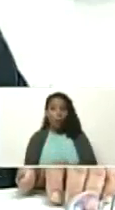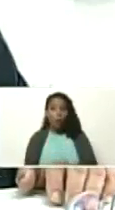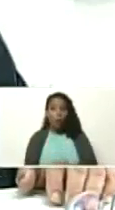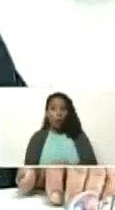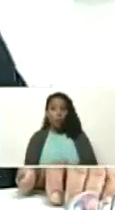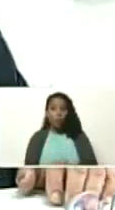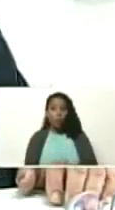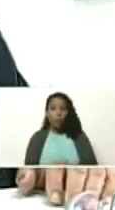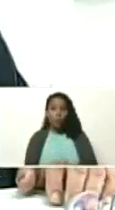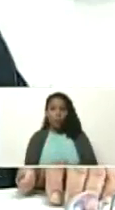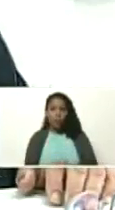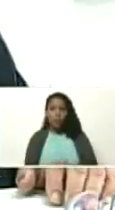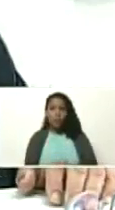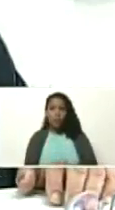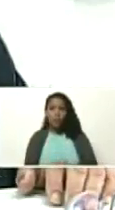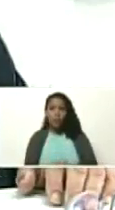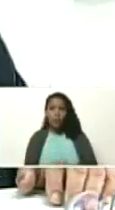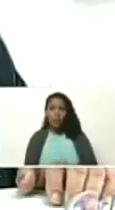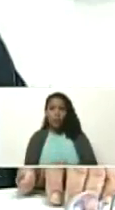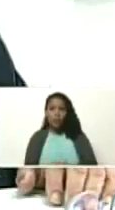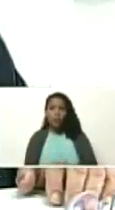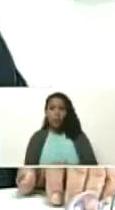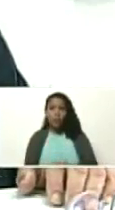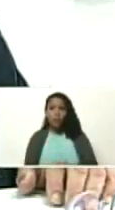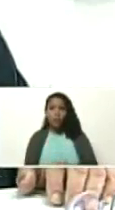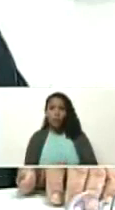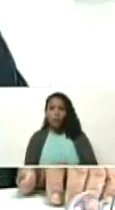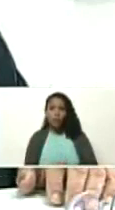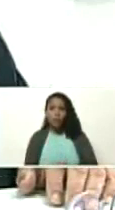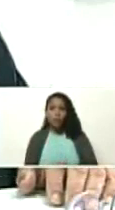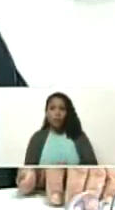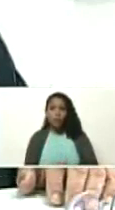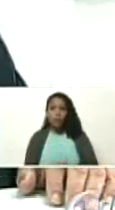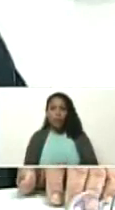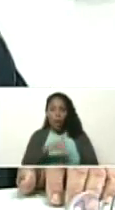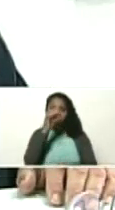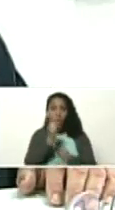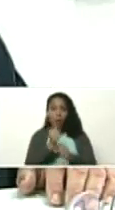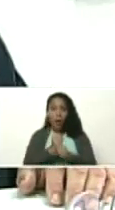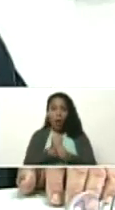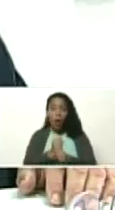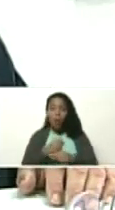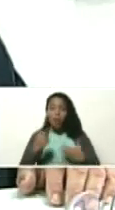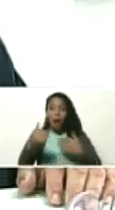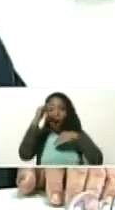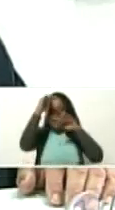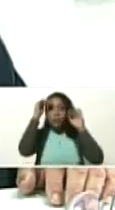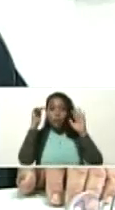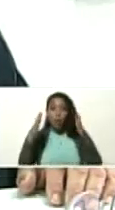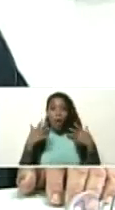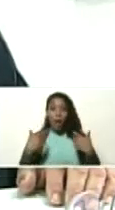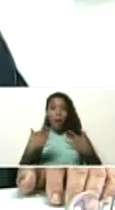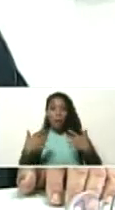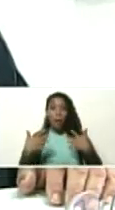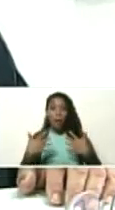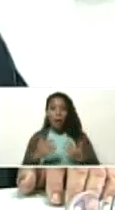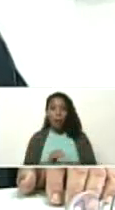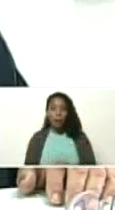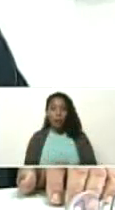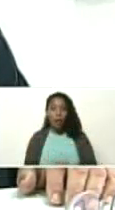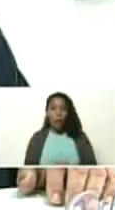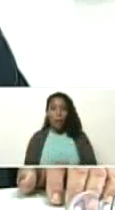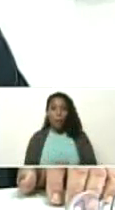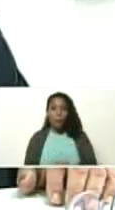gran equipo de trabajo ordenado por usted para las labores de atención a la emergencia y